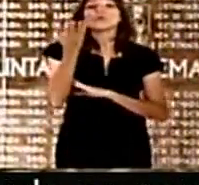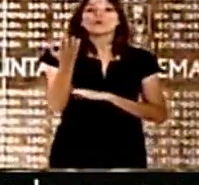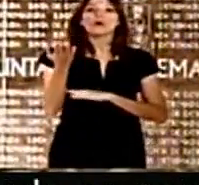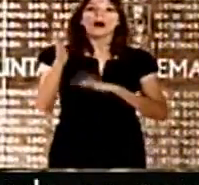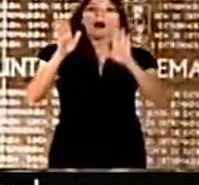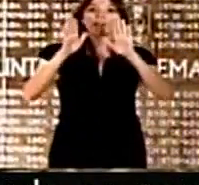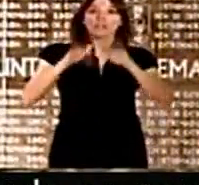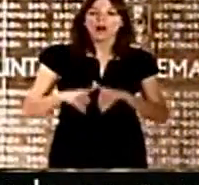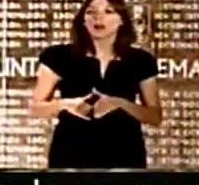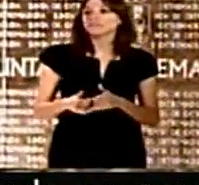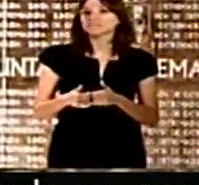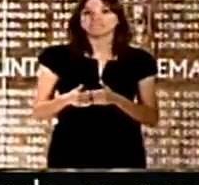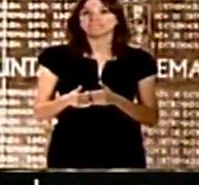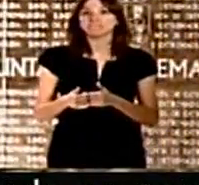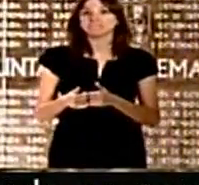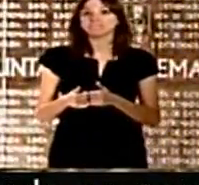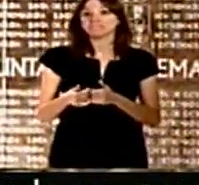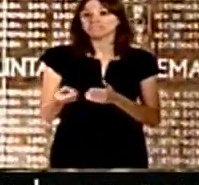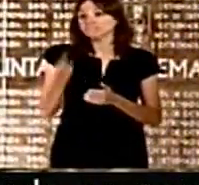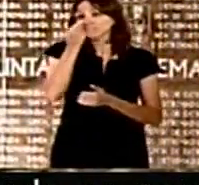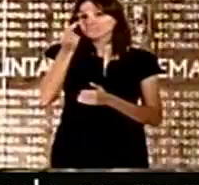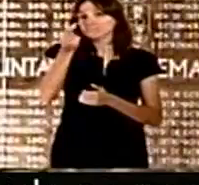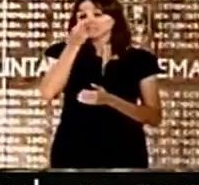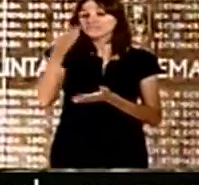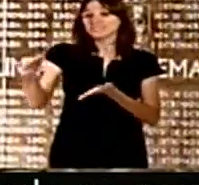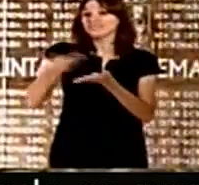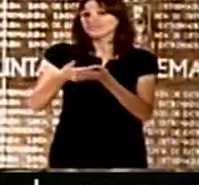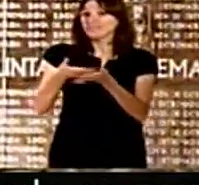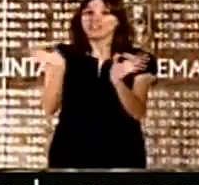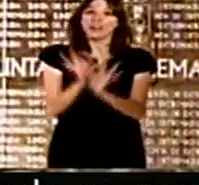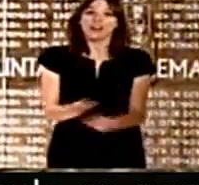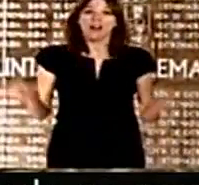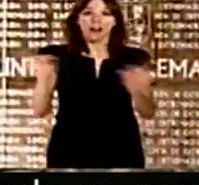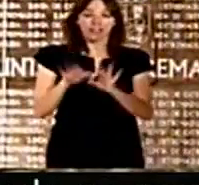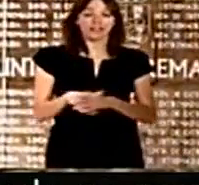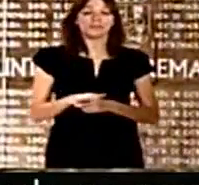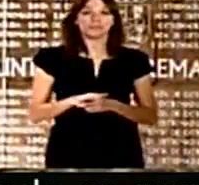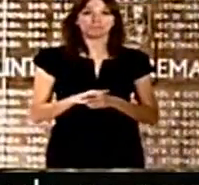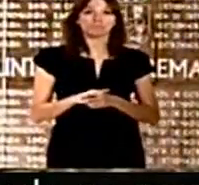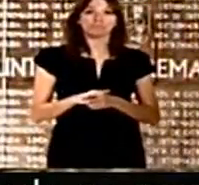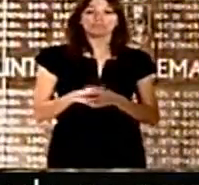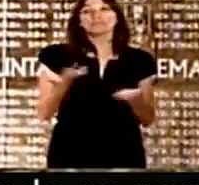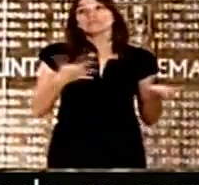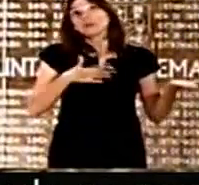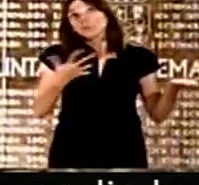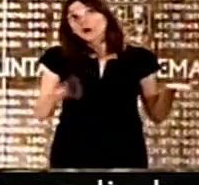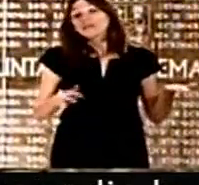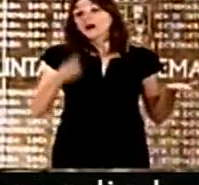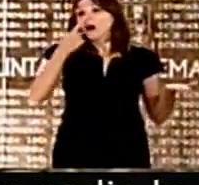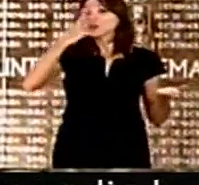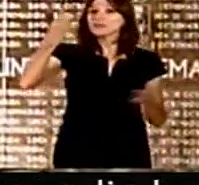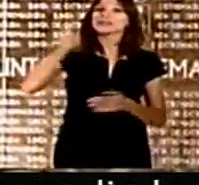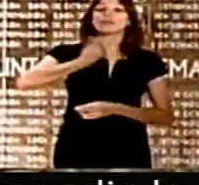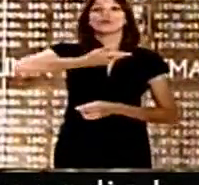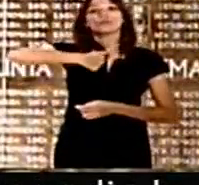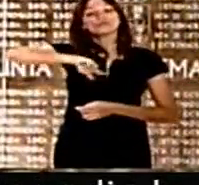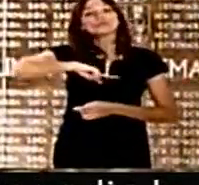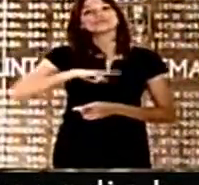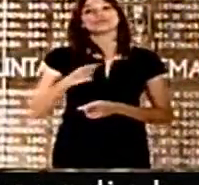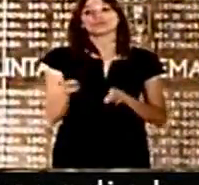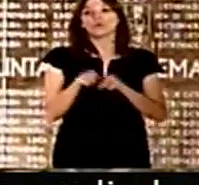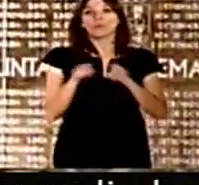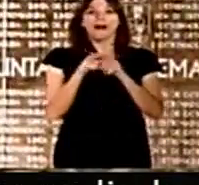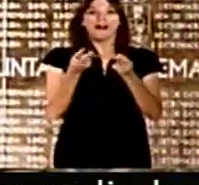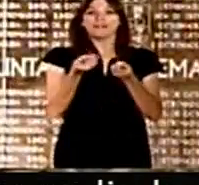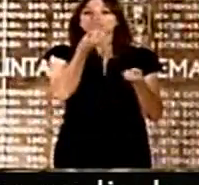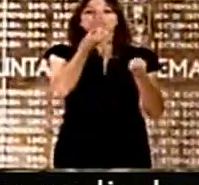sea mínimo y prácticamente nadie la solicite, ¿no? Por tanto, yo creo que también quizás estuvo en nuestro deber no ser capaces de hacer